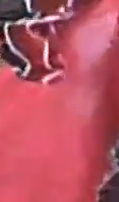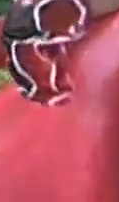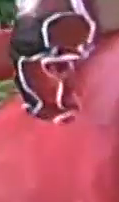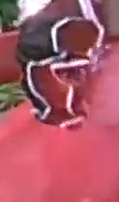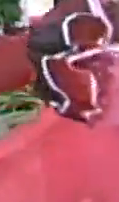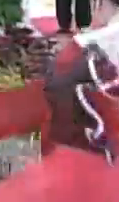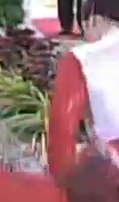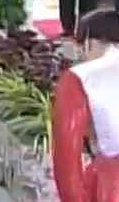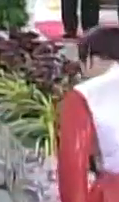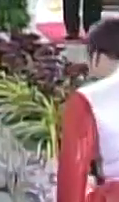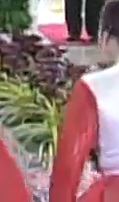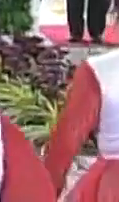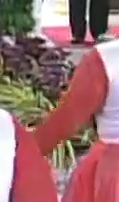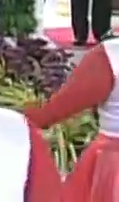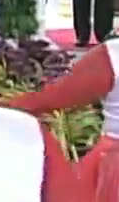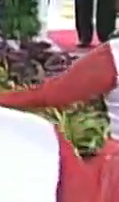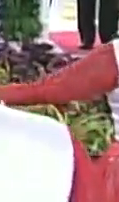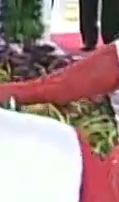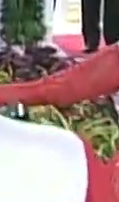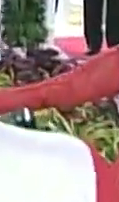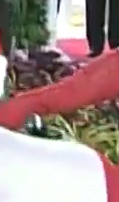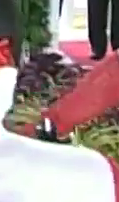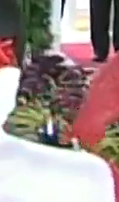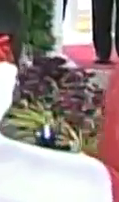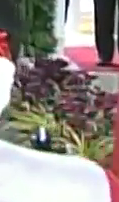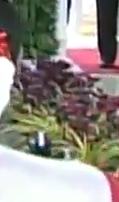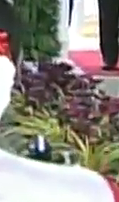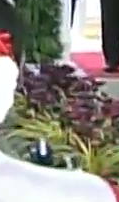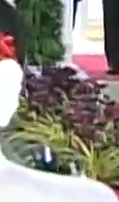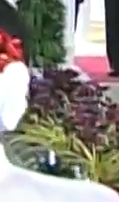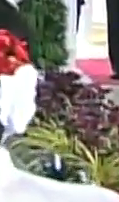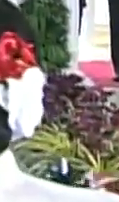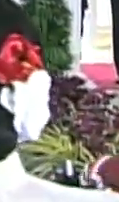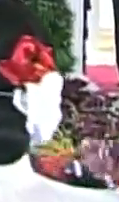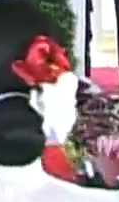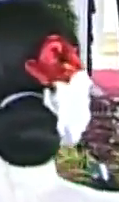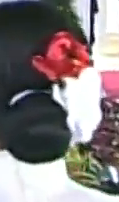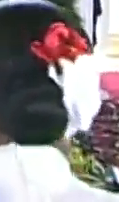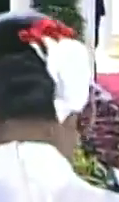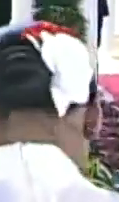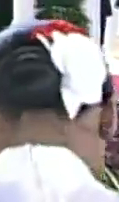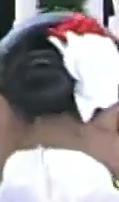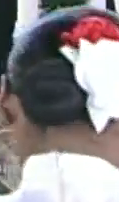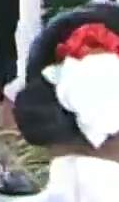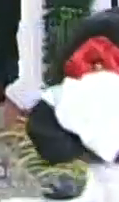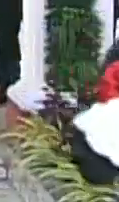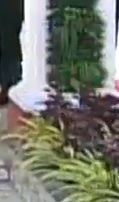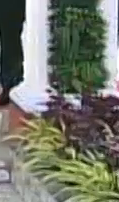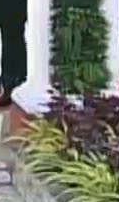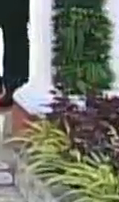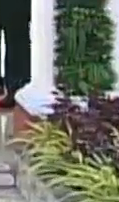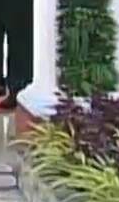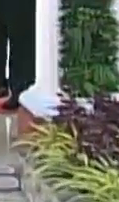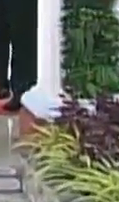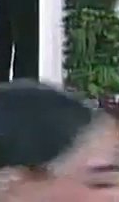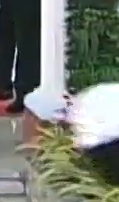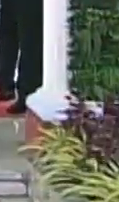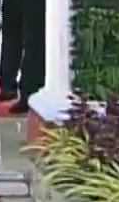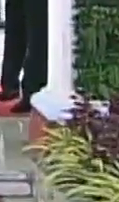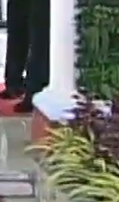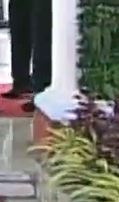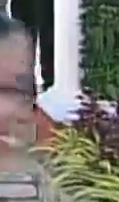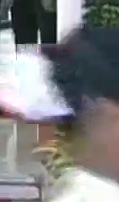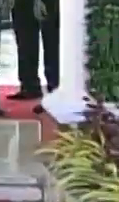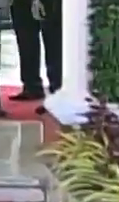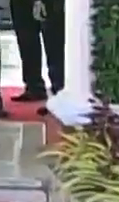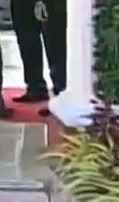Recibimiento y despedida cultural al embajador extraordinario y plenipotenciario de la República Socialista de